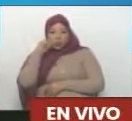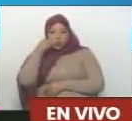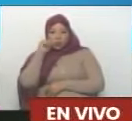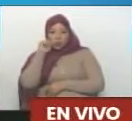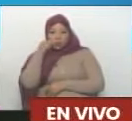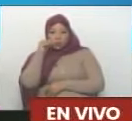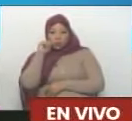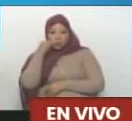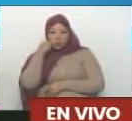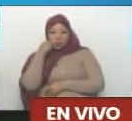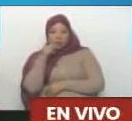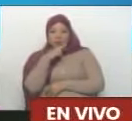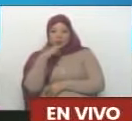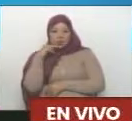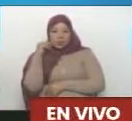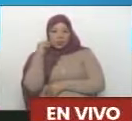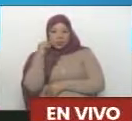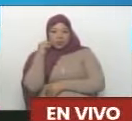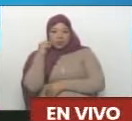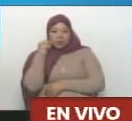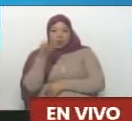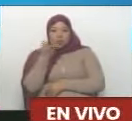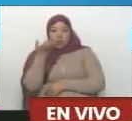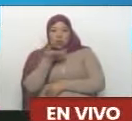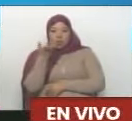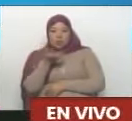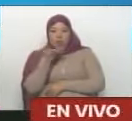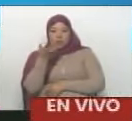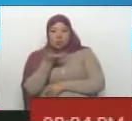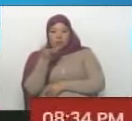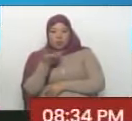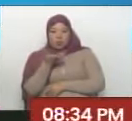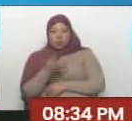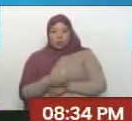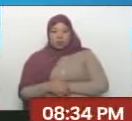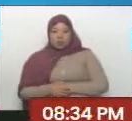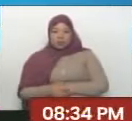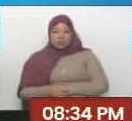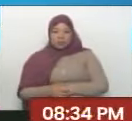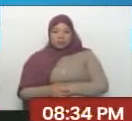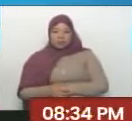¿puedo? Está caliente, ya va, ya va, ya va.